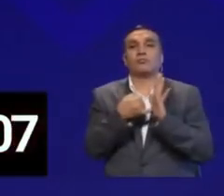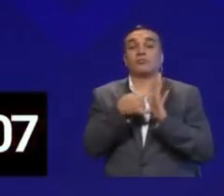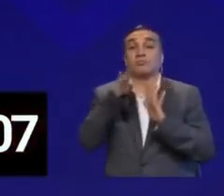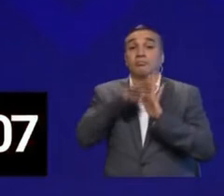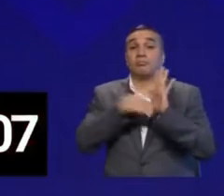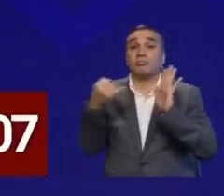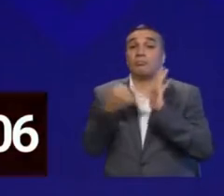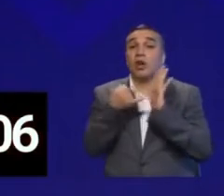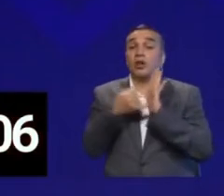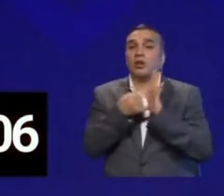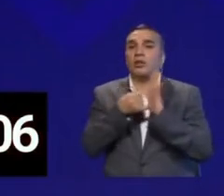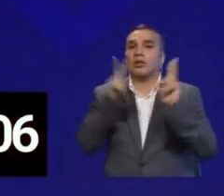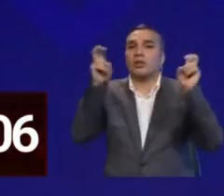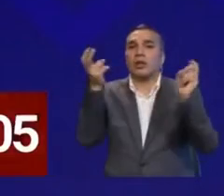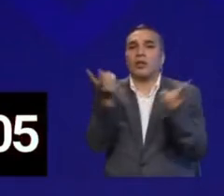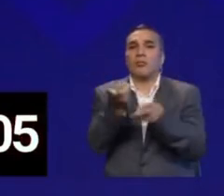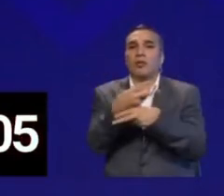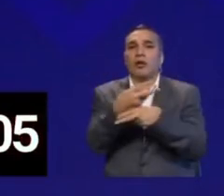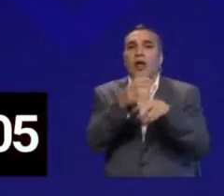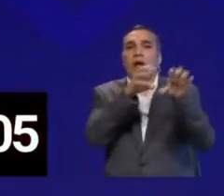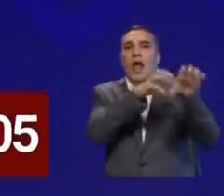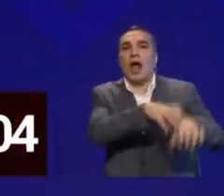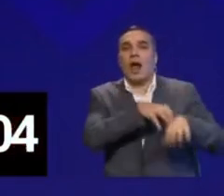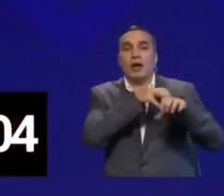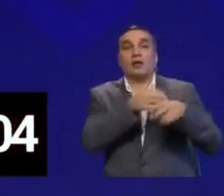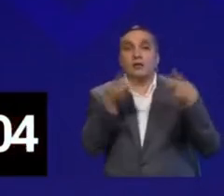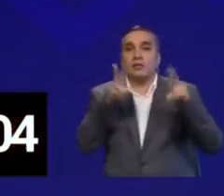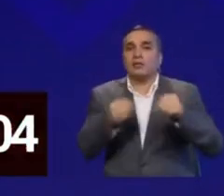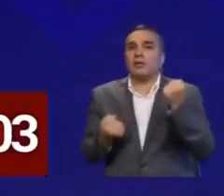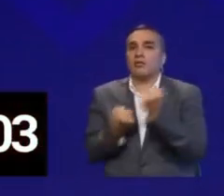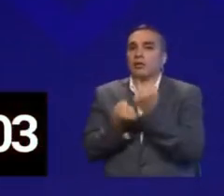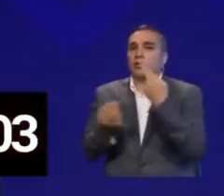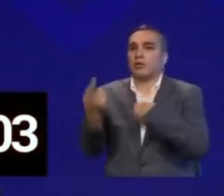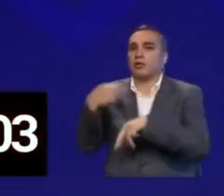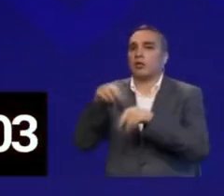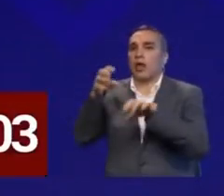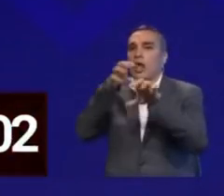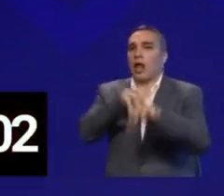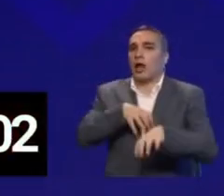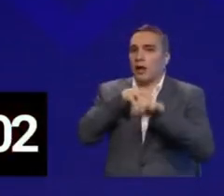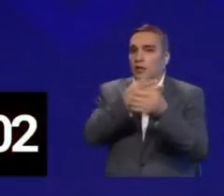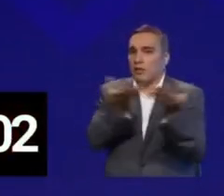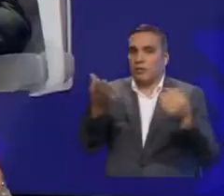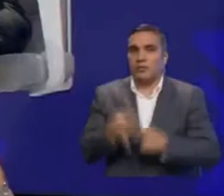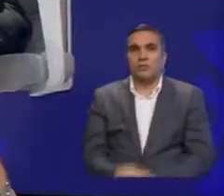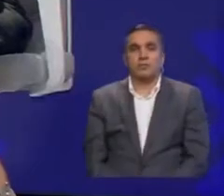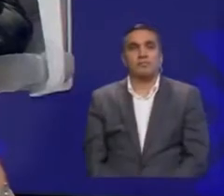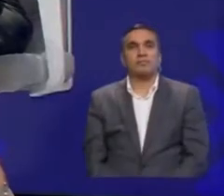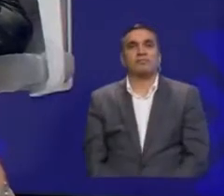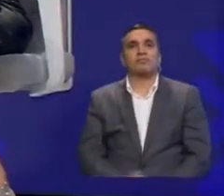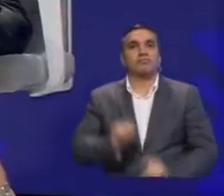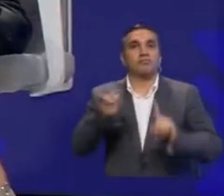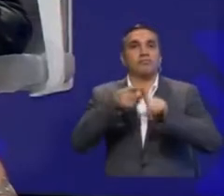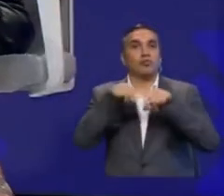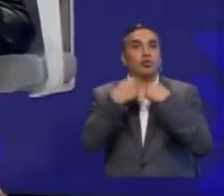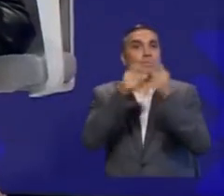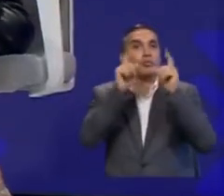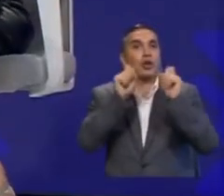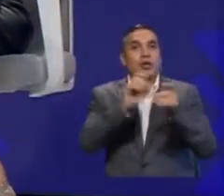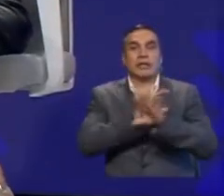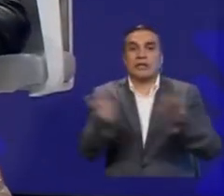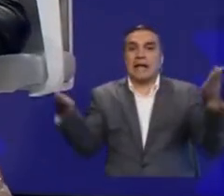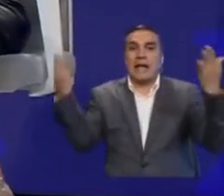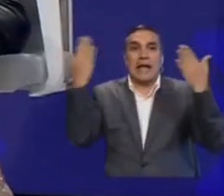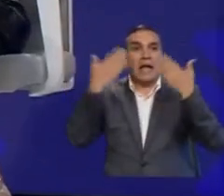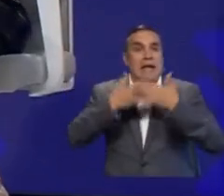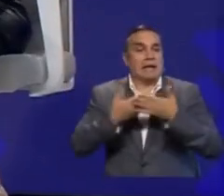bajar los impuestos sobre todo en la producción agrícola y apoyo en la comercialización agrícola. Primera ronda de preguntas que ha